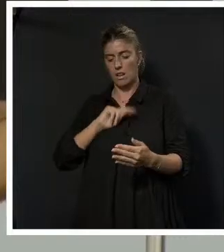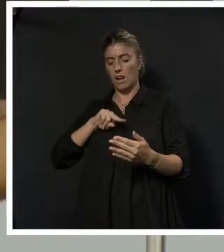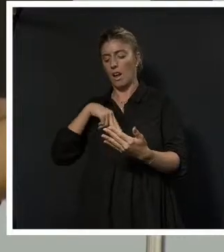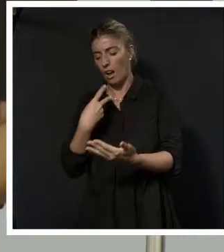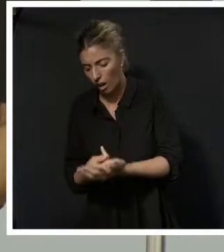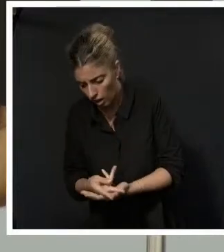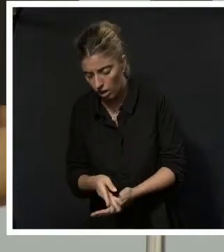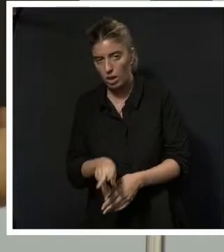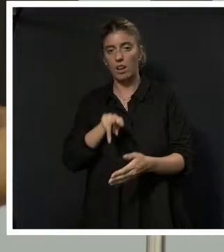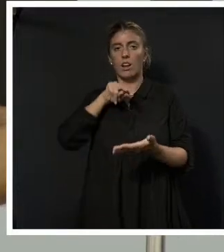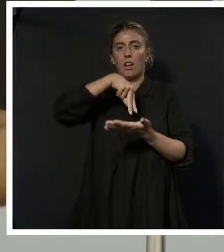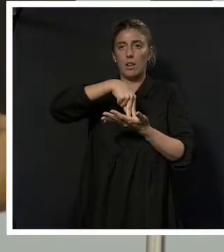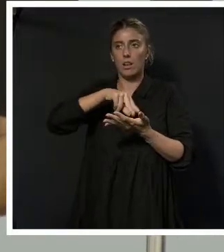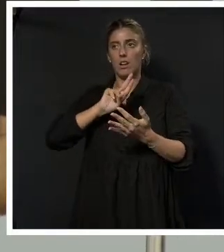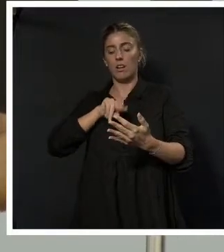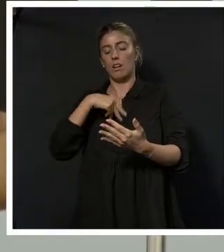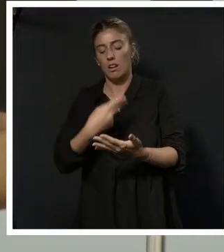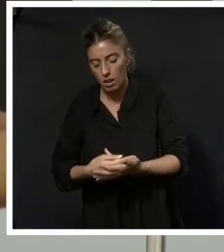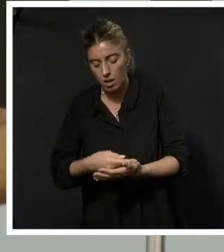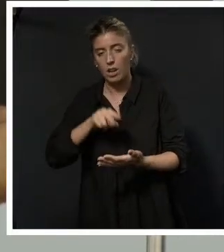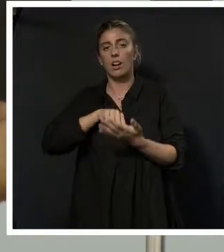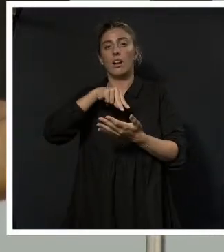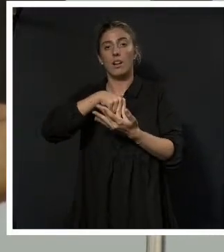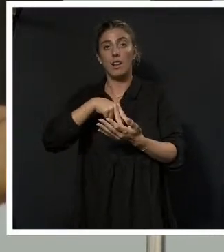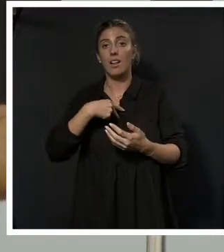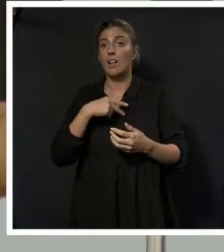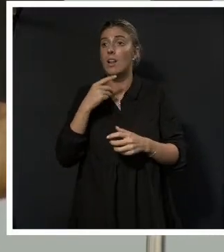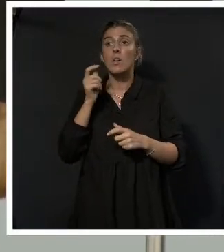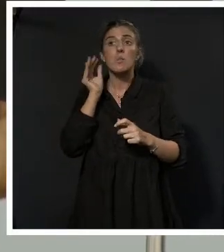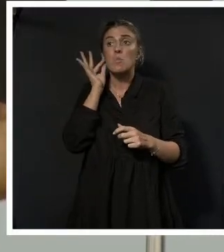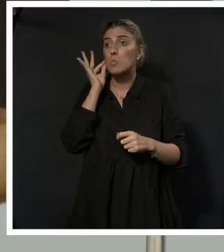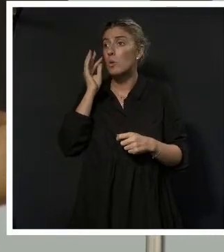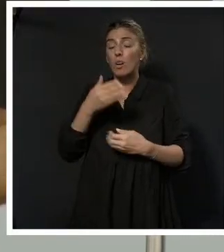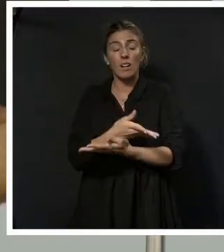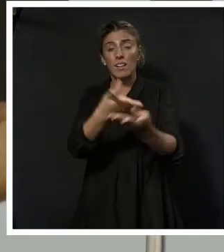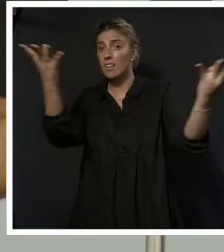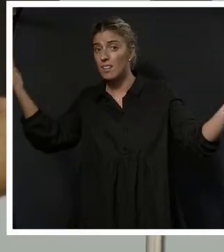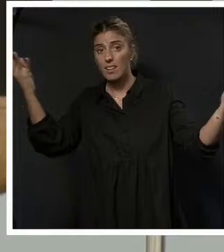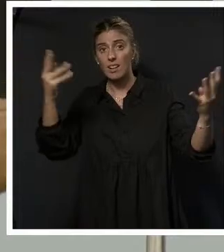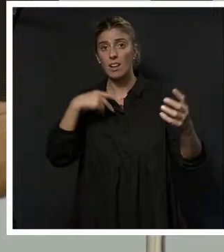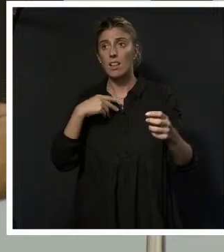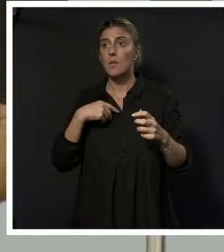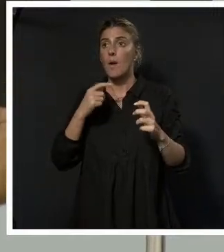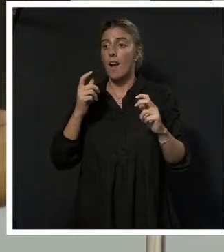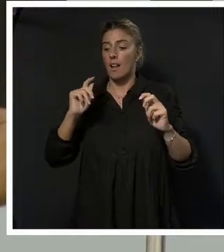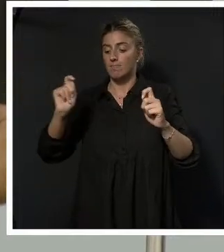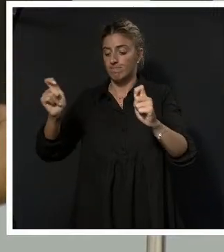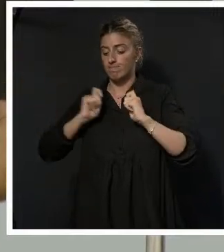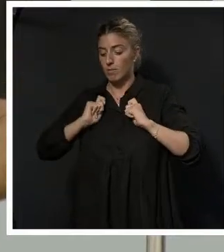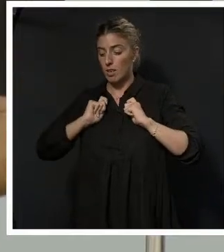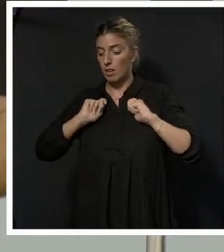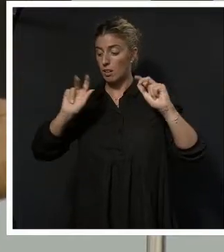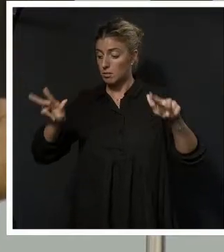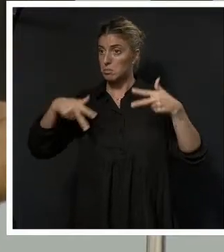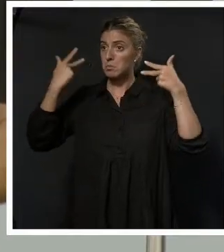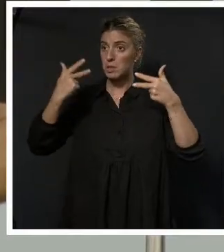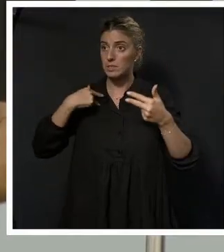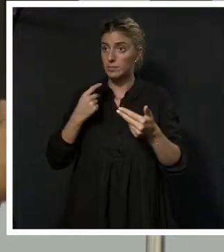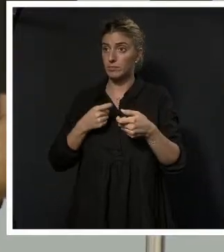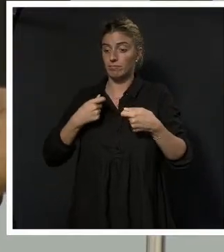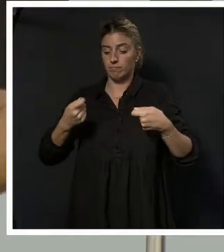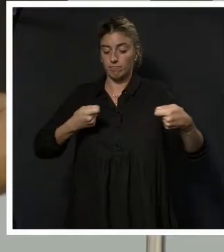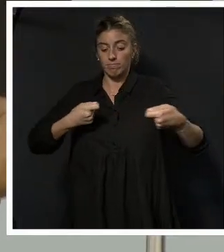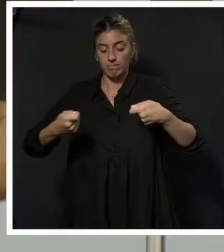a día de hoy hay es que necesitan que le den a posibilidades de Elevar un restaurante no muchas veces